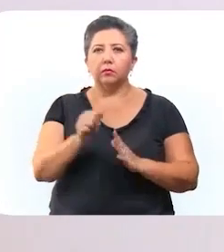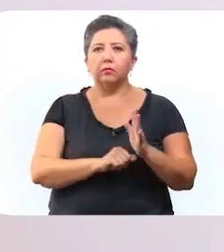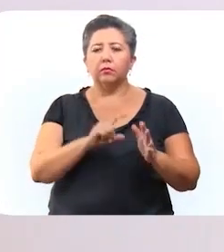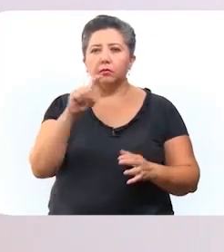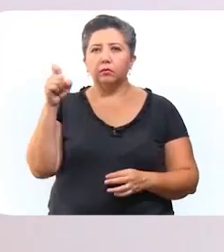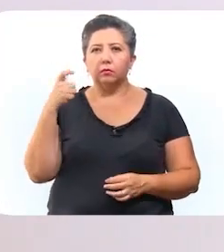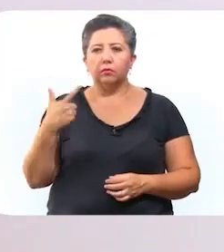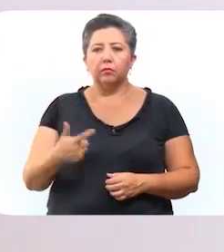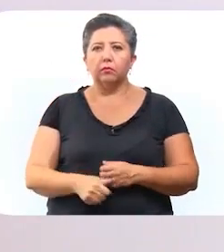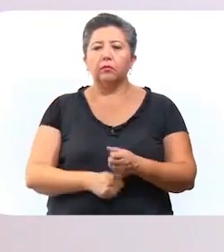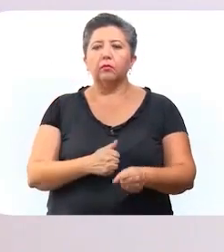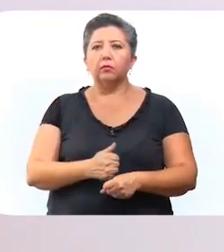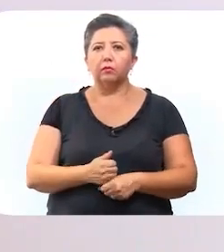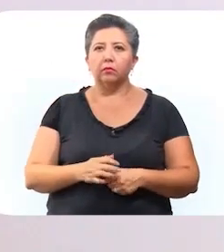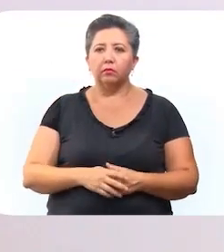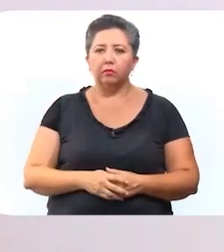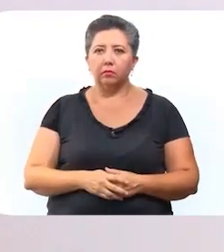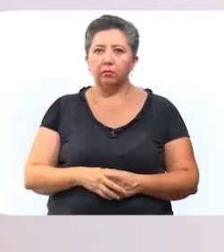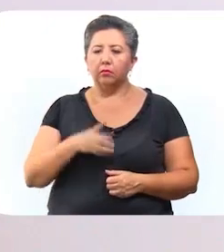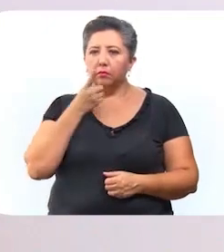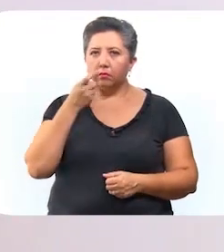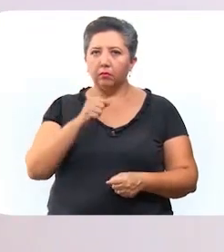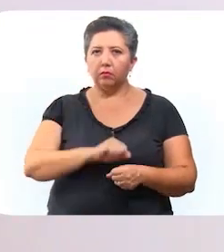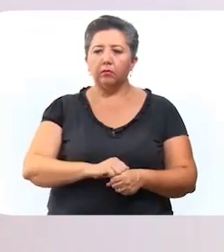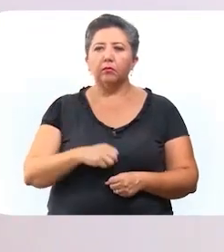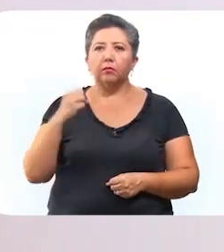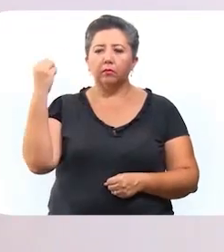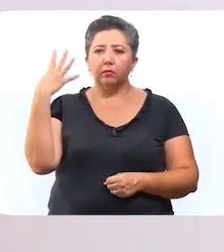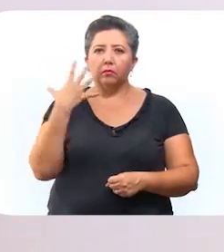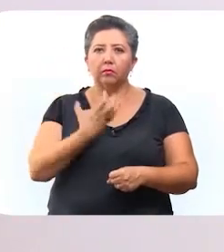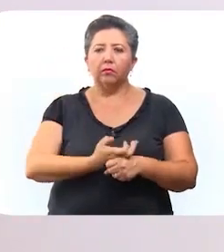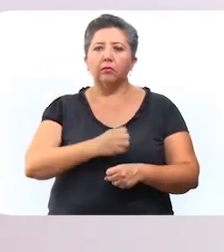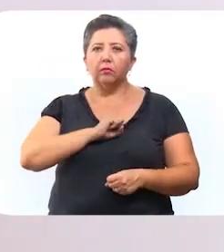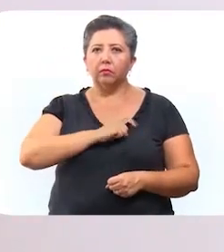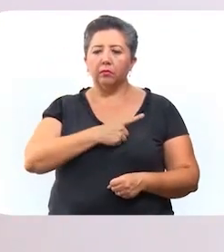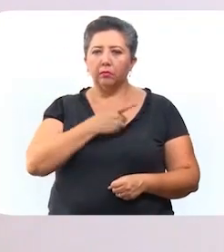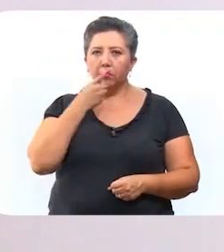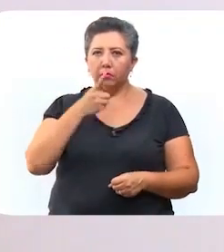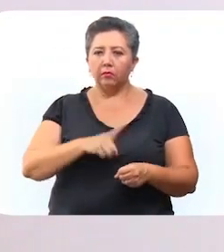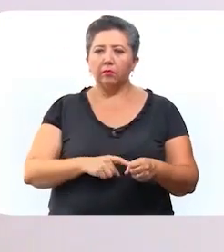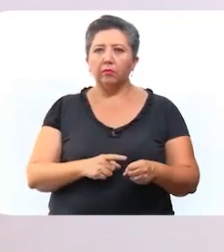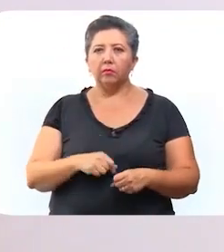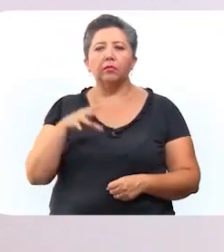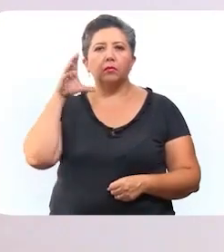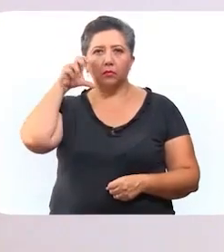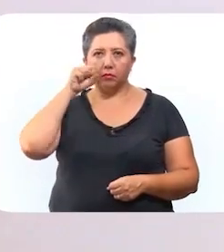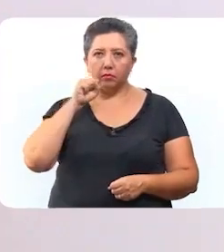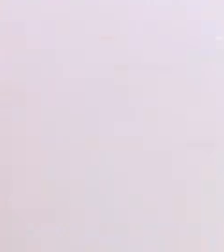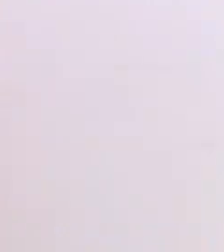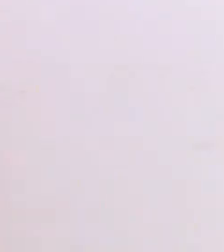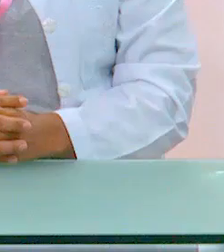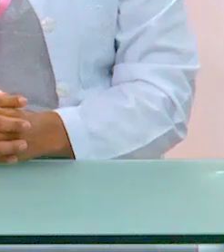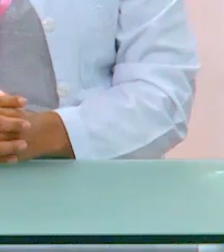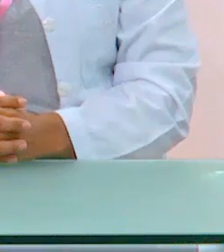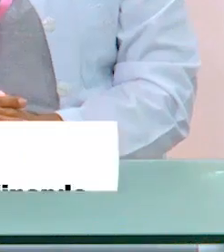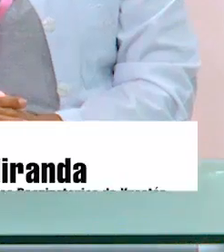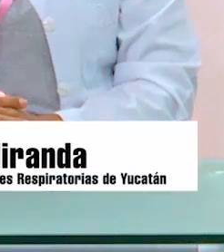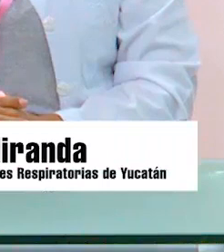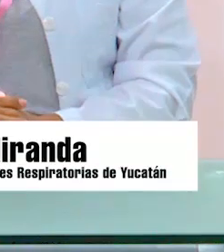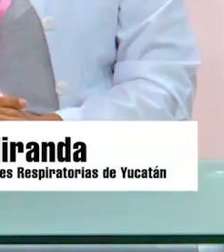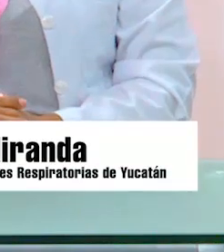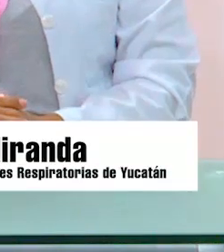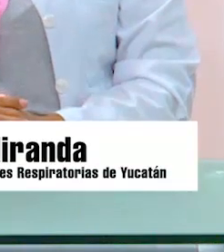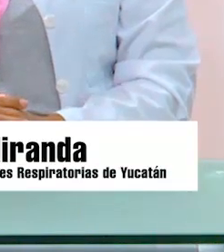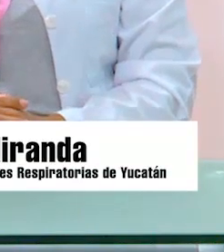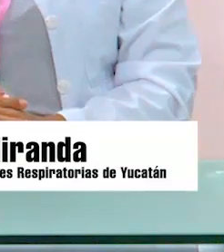mes a 107 años. Los indicadores semanales del Semáforo Estatal de Salud marcan color naranja. Ese es el informe del día de hoy,